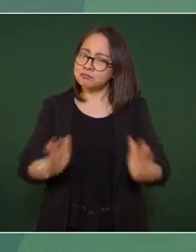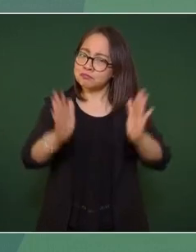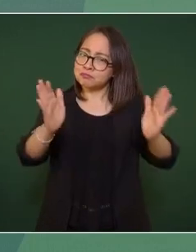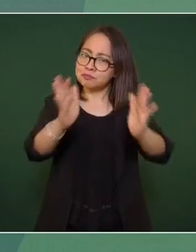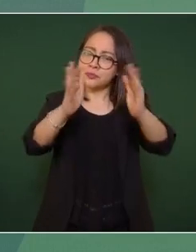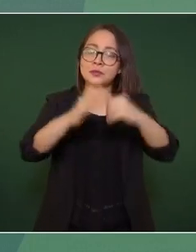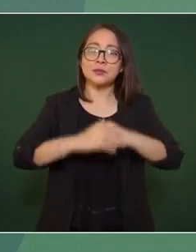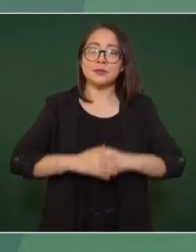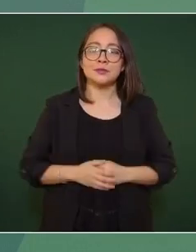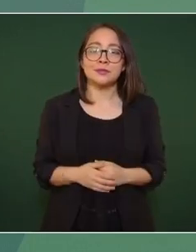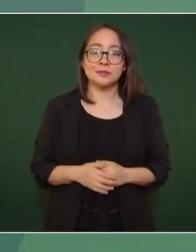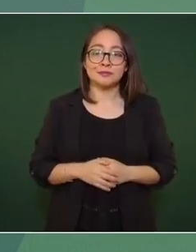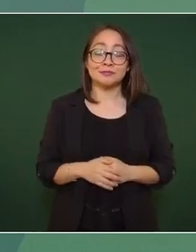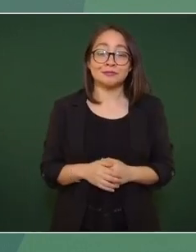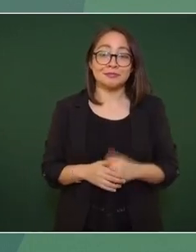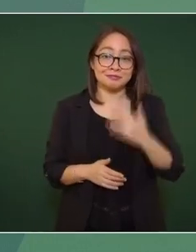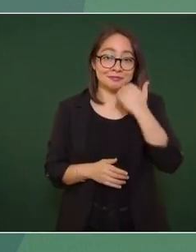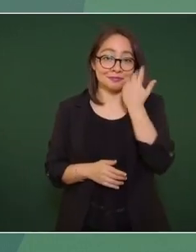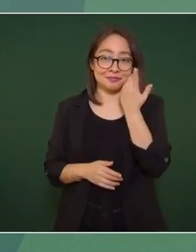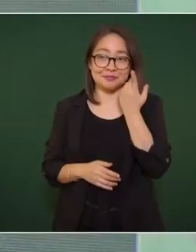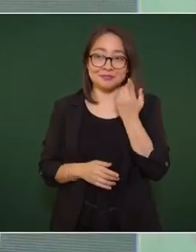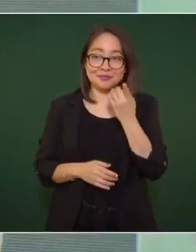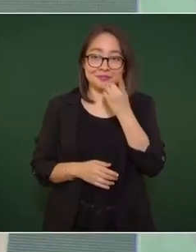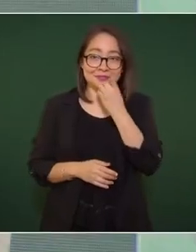Les cuento una anécdota de Mario,